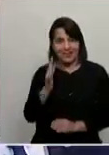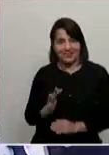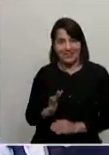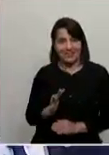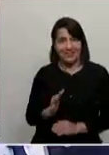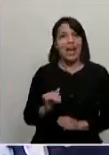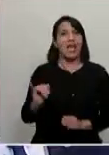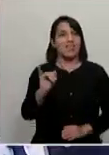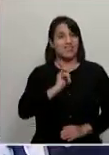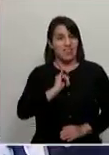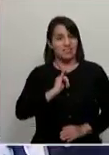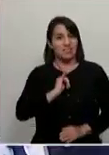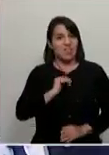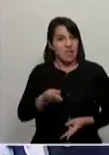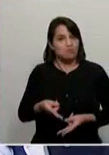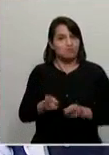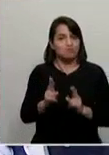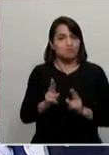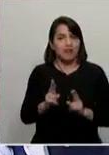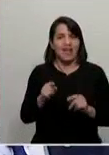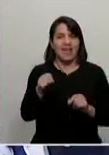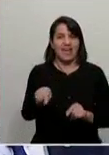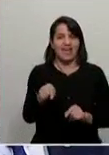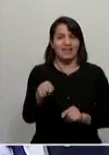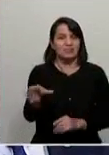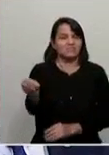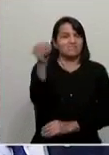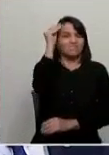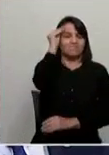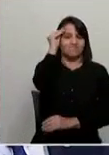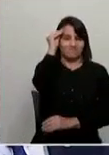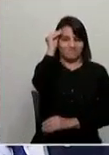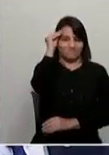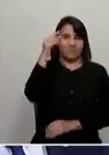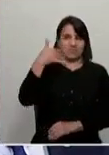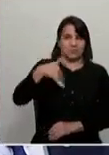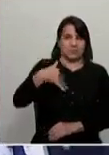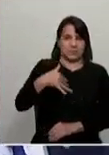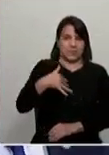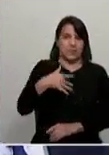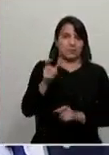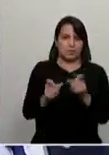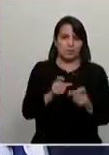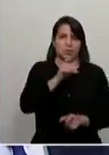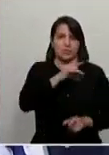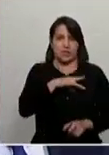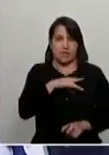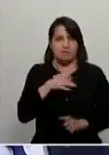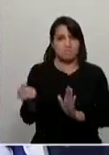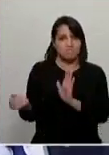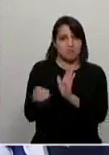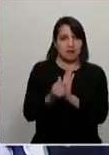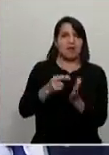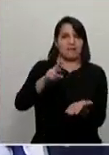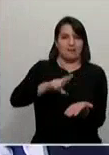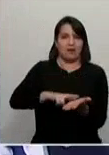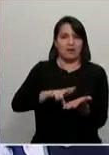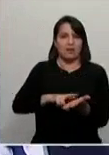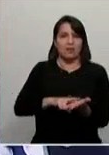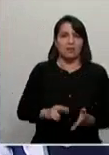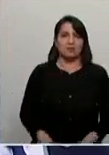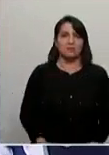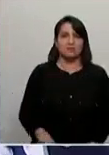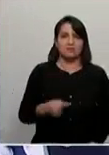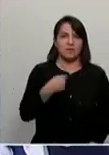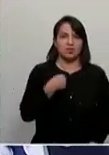Constitucional. Sí, a ver, cuéntanos un poco, Valentina. Se entrega este borrador, ¿cuáles son los pasos inmediatos que tiene que